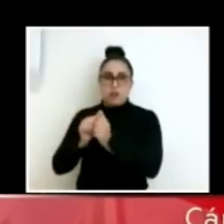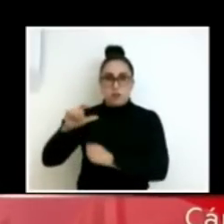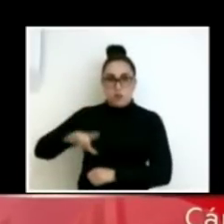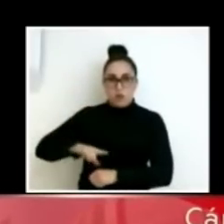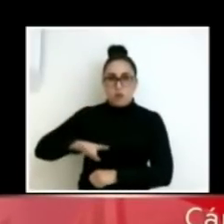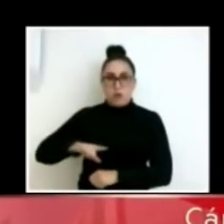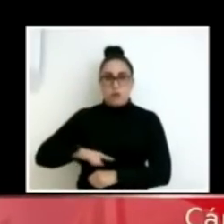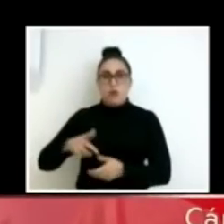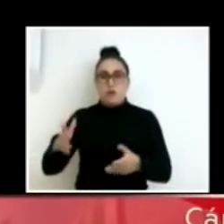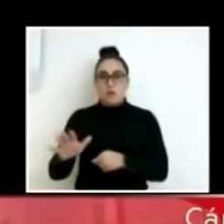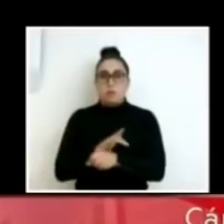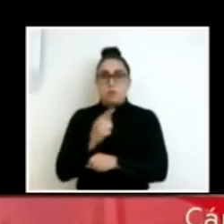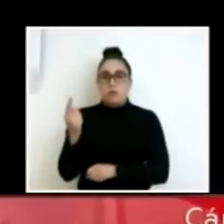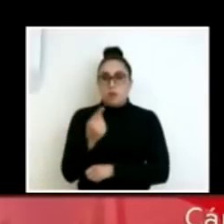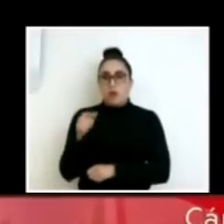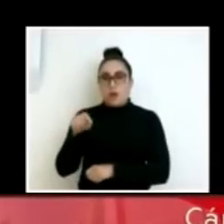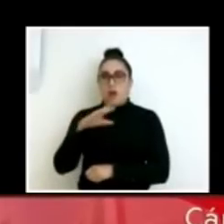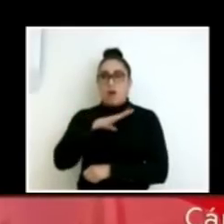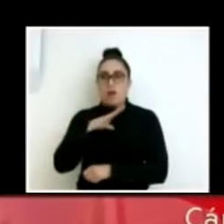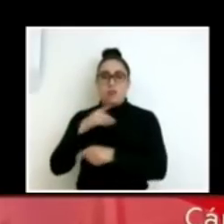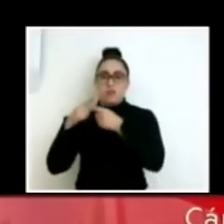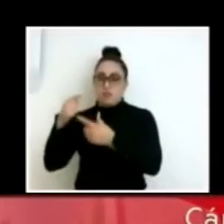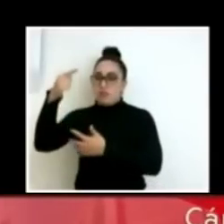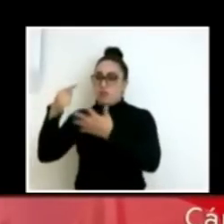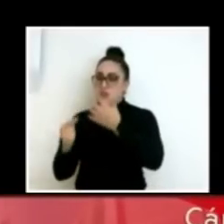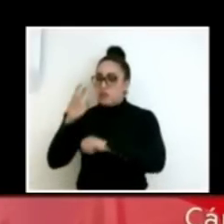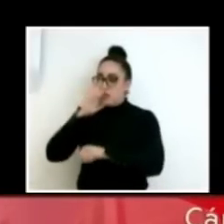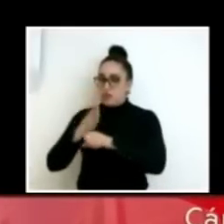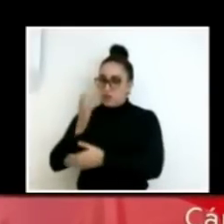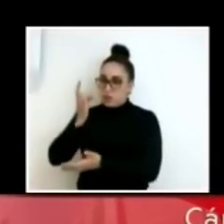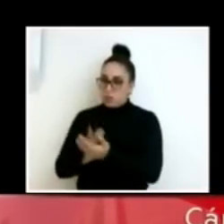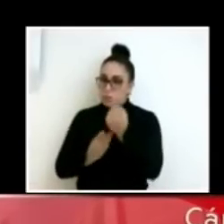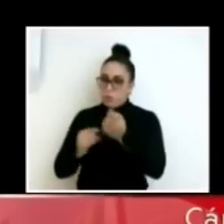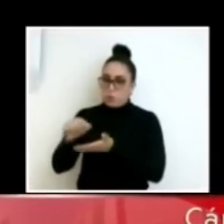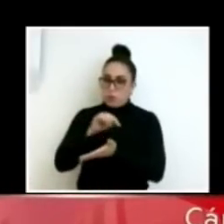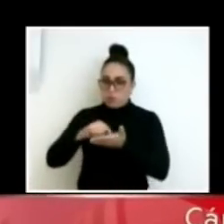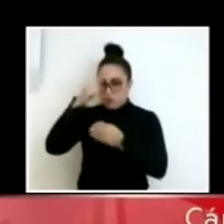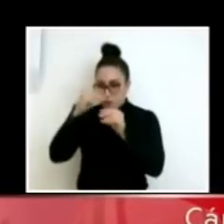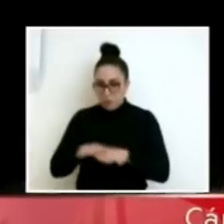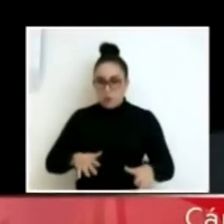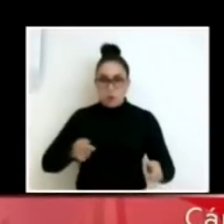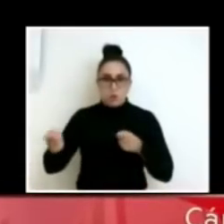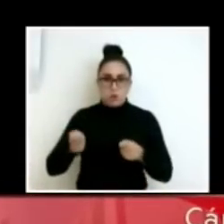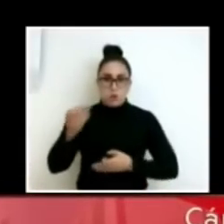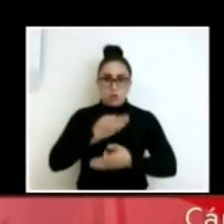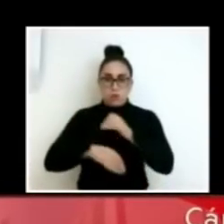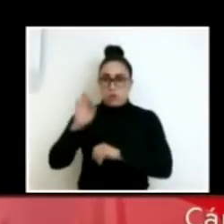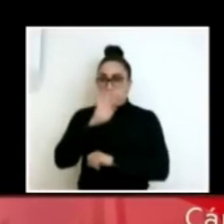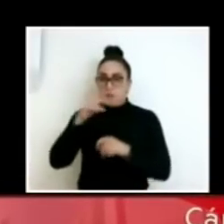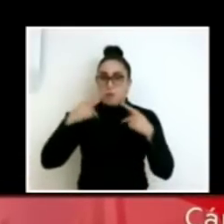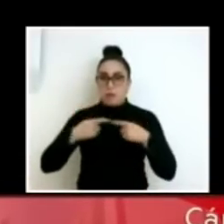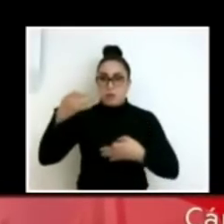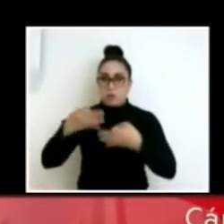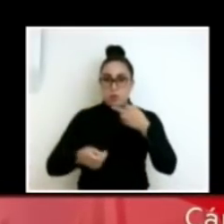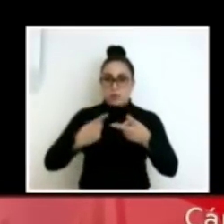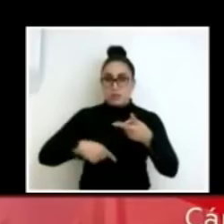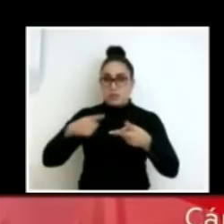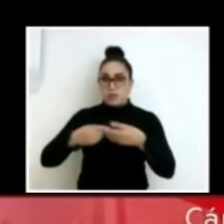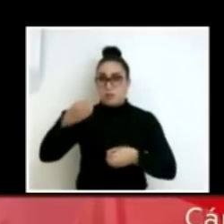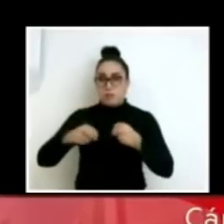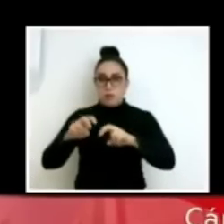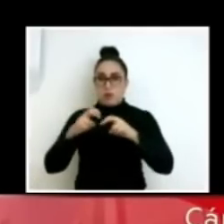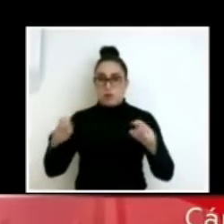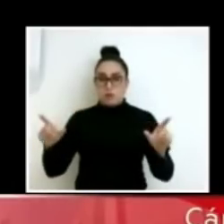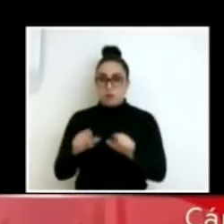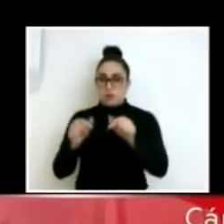que, insisto, está empeñado en concentrar las facultades en una sola oficina. Y cuando los jueces y magistrados responden a